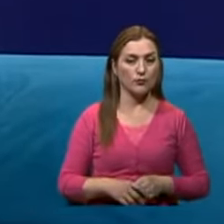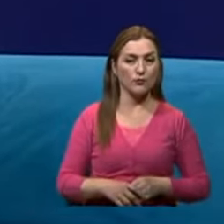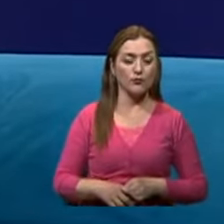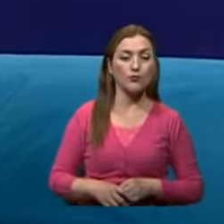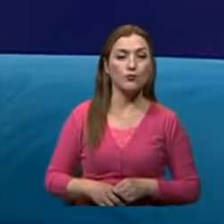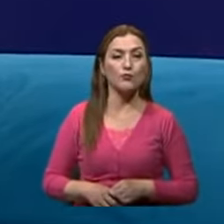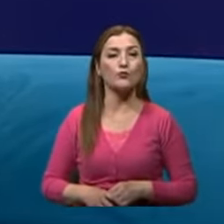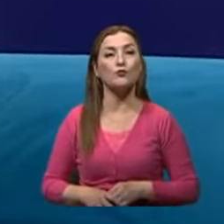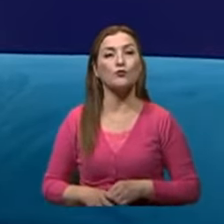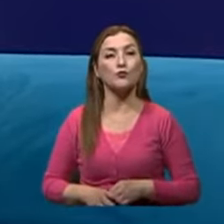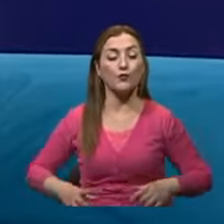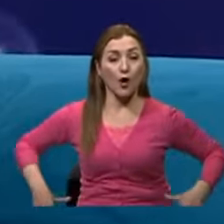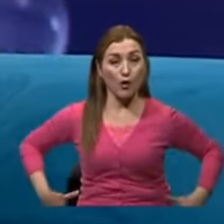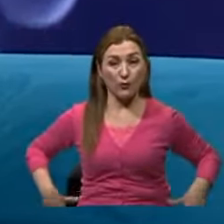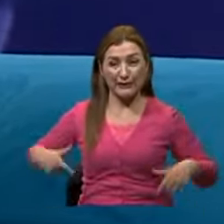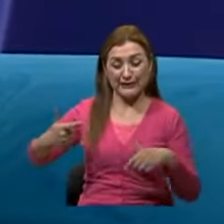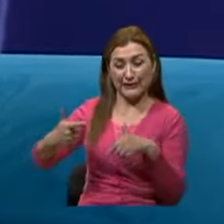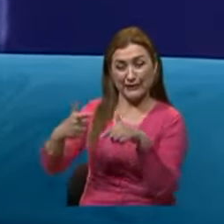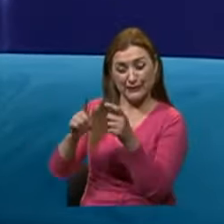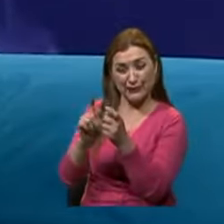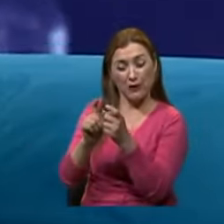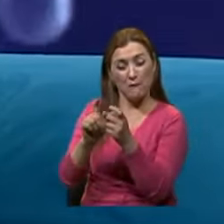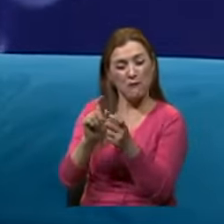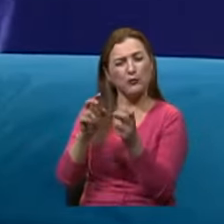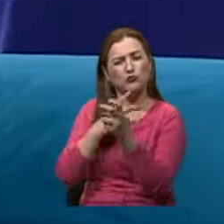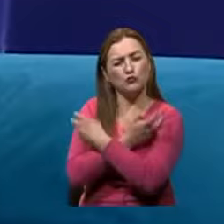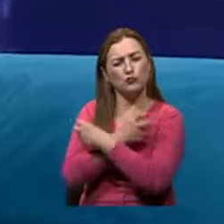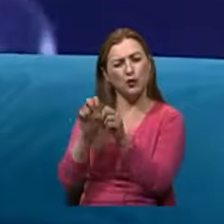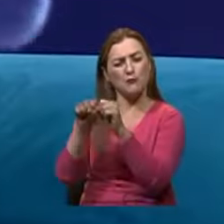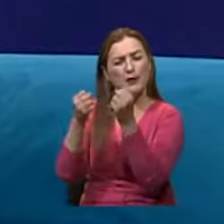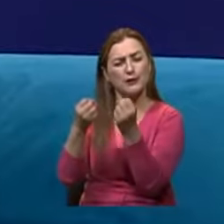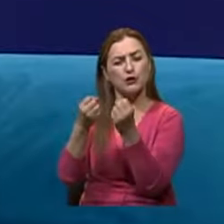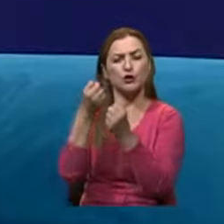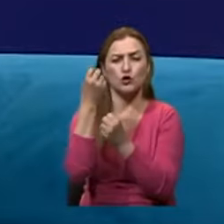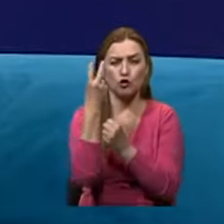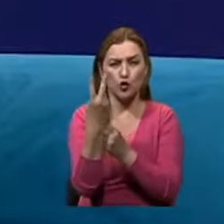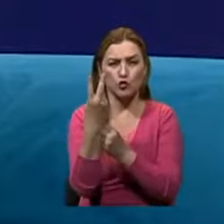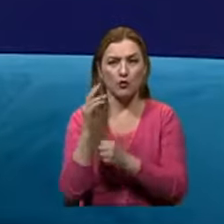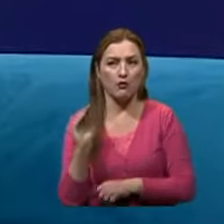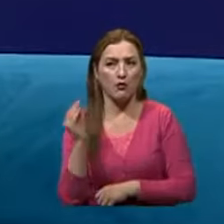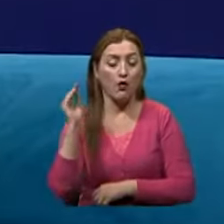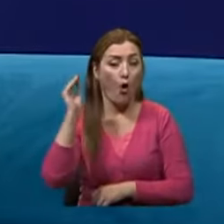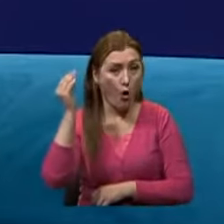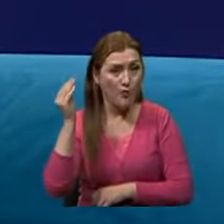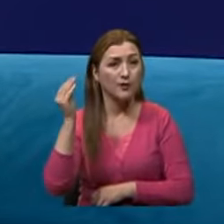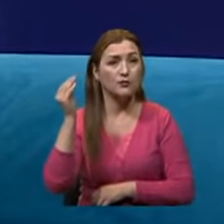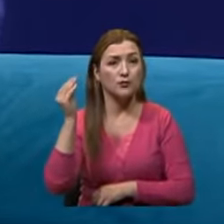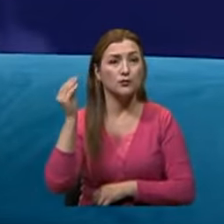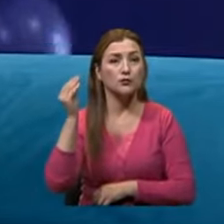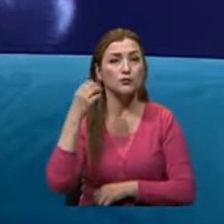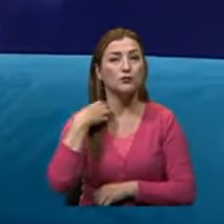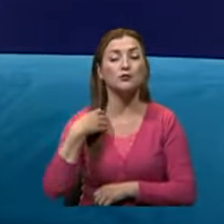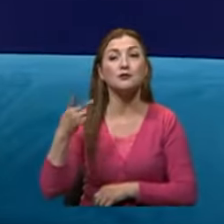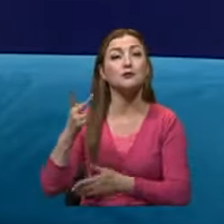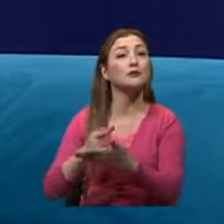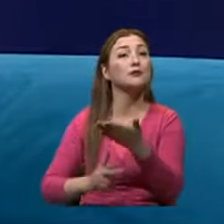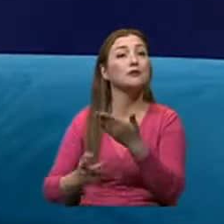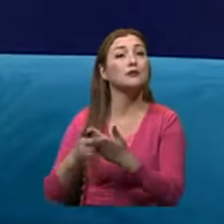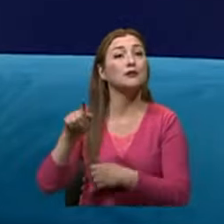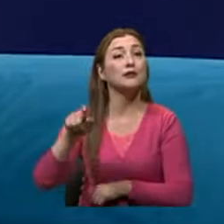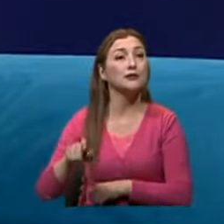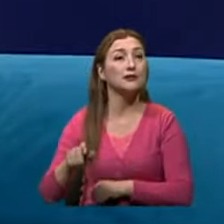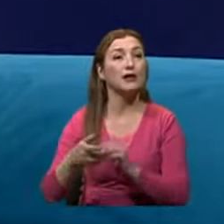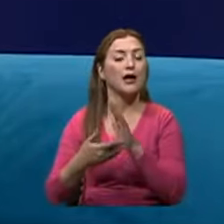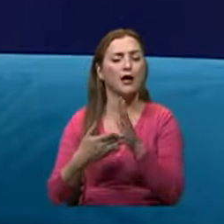la fractura de cadera puede darse en dos tipos de pacientes. Pacientes jóvenes, que generalmente en estos se necesita un trauma de alta